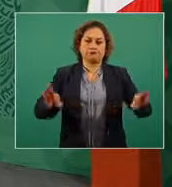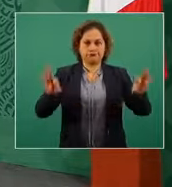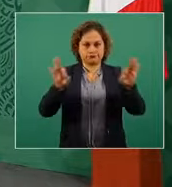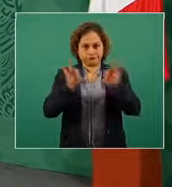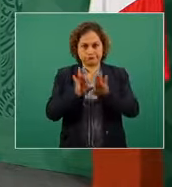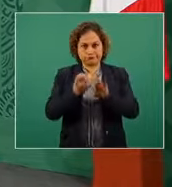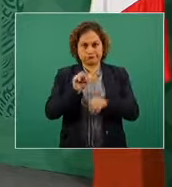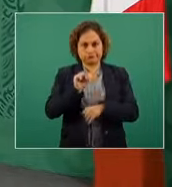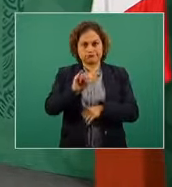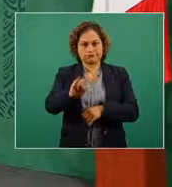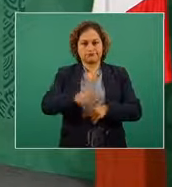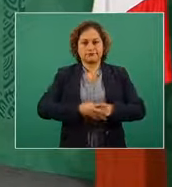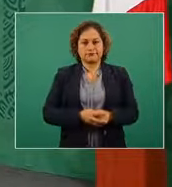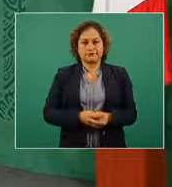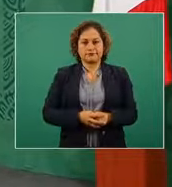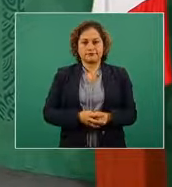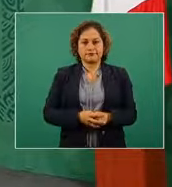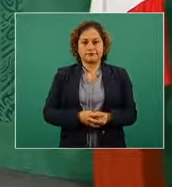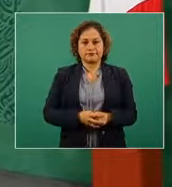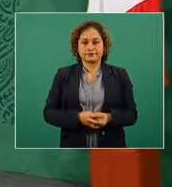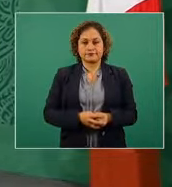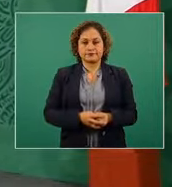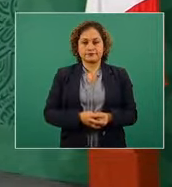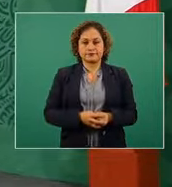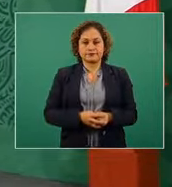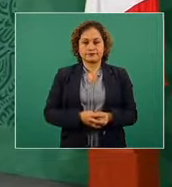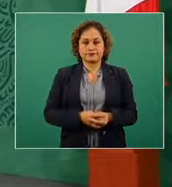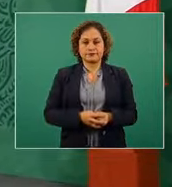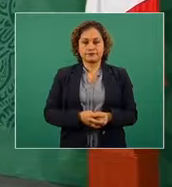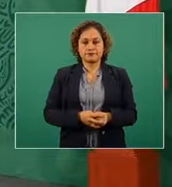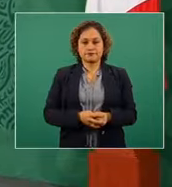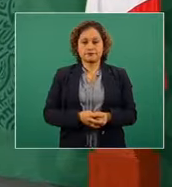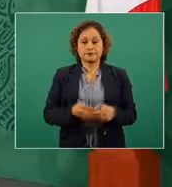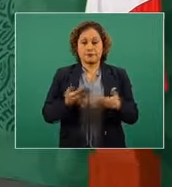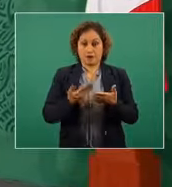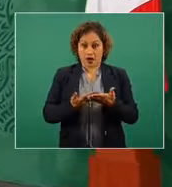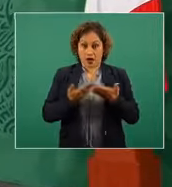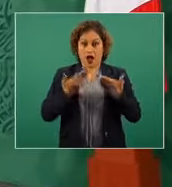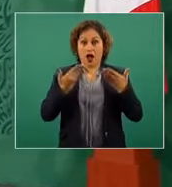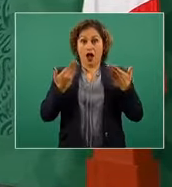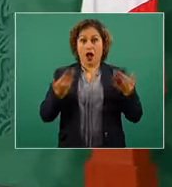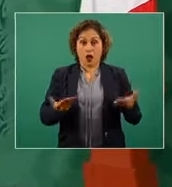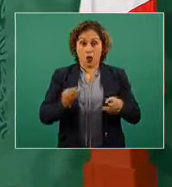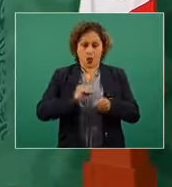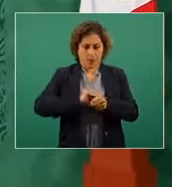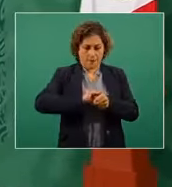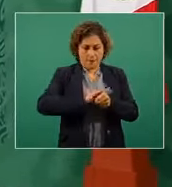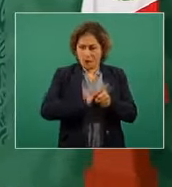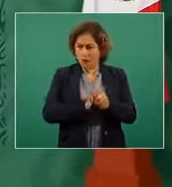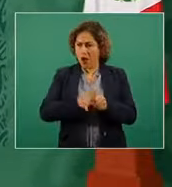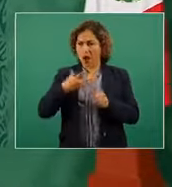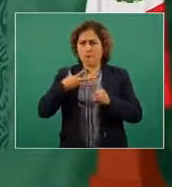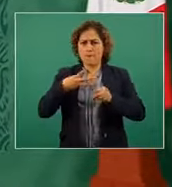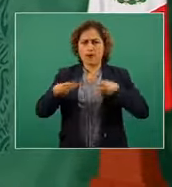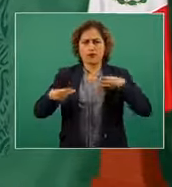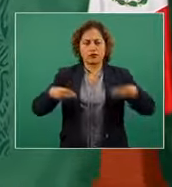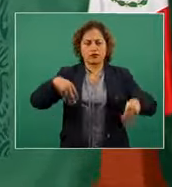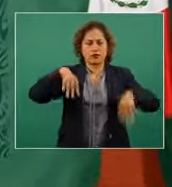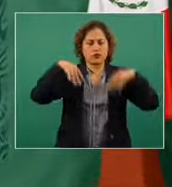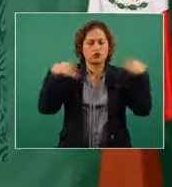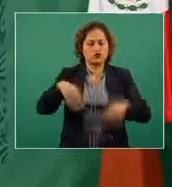Ha quedado de manifiesto con esta terrible pandemia que